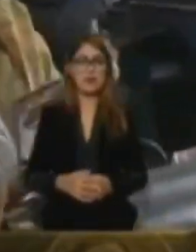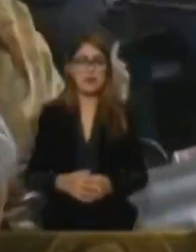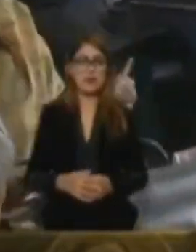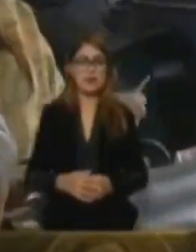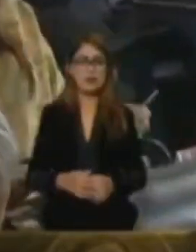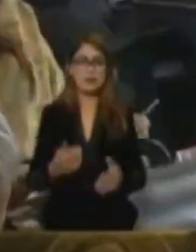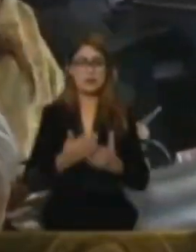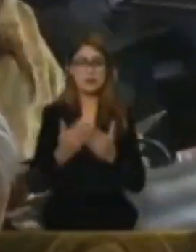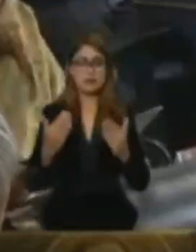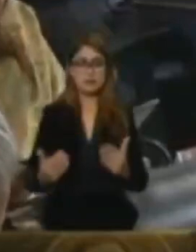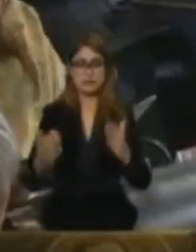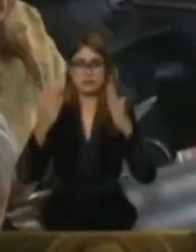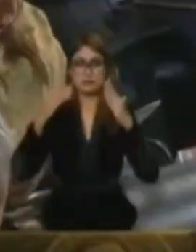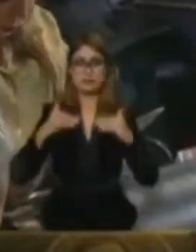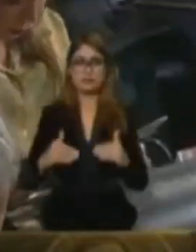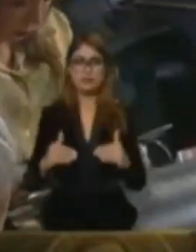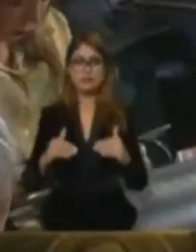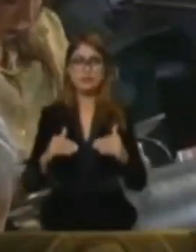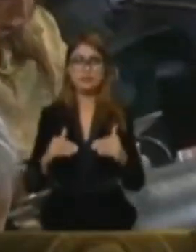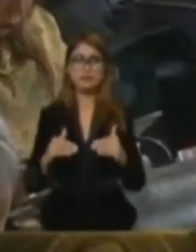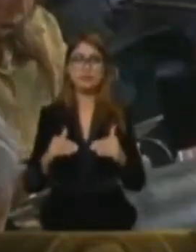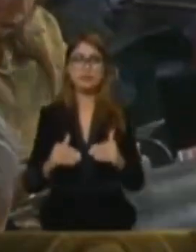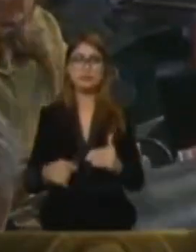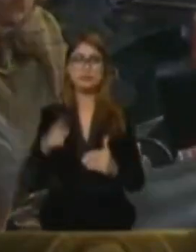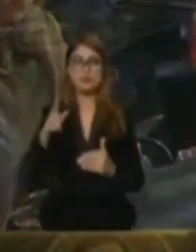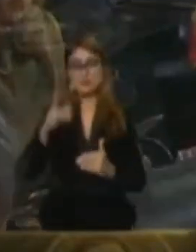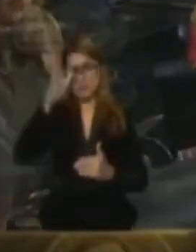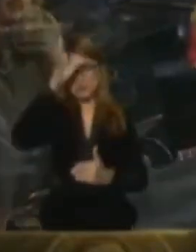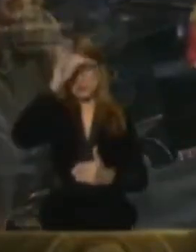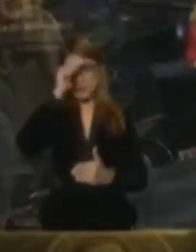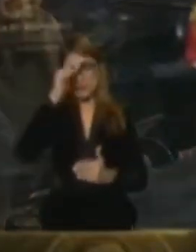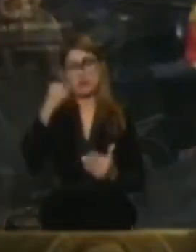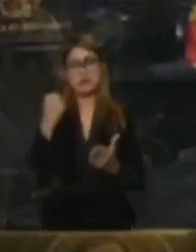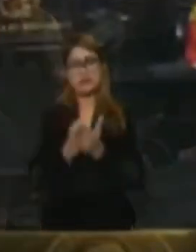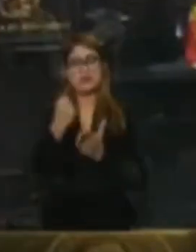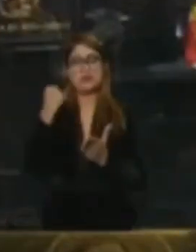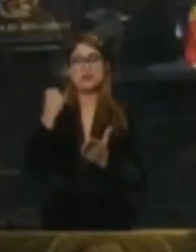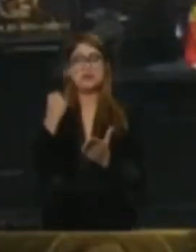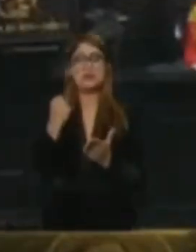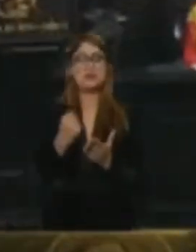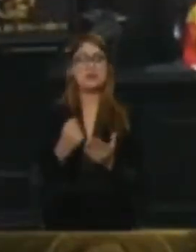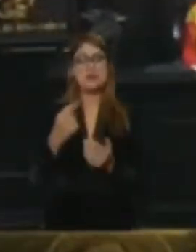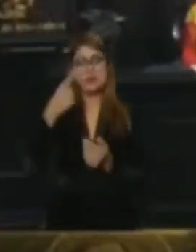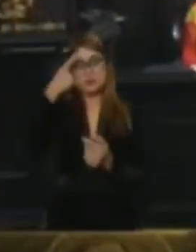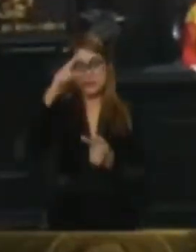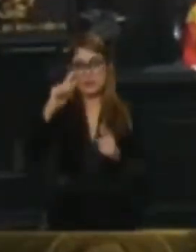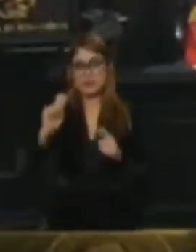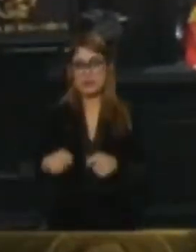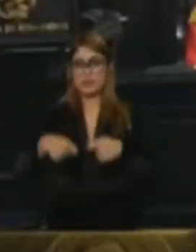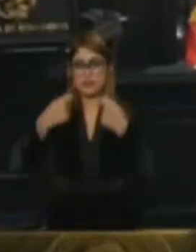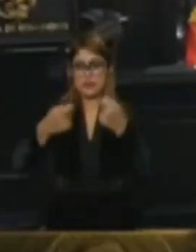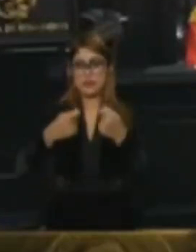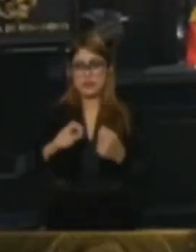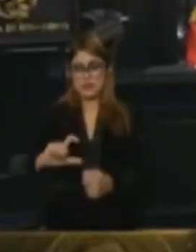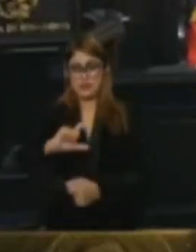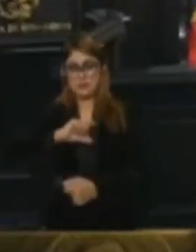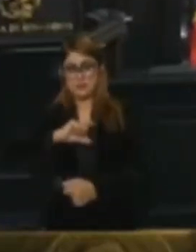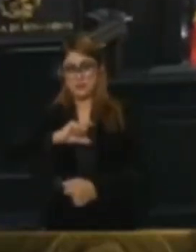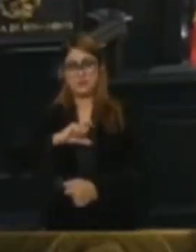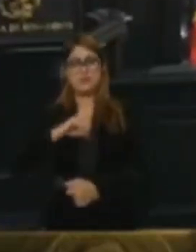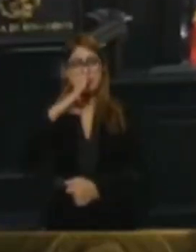Continuamos con lo dispuesto por el acuerdo aprobado para la entrega de la medalla